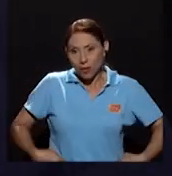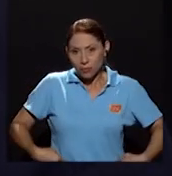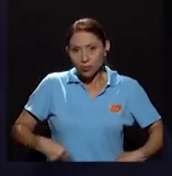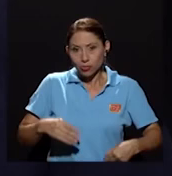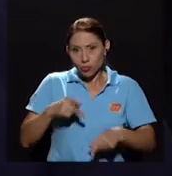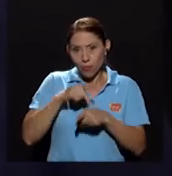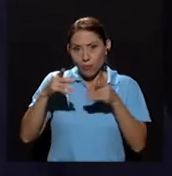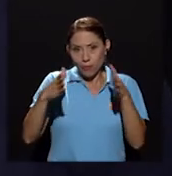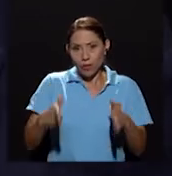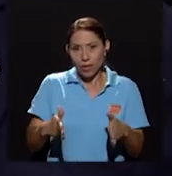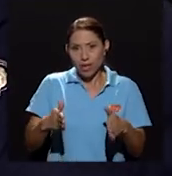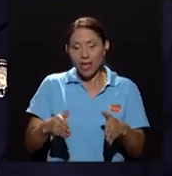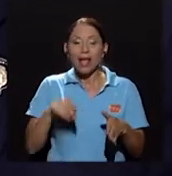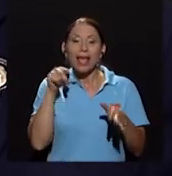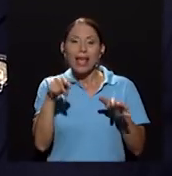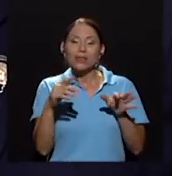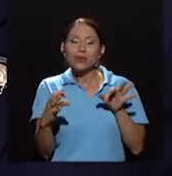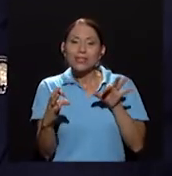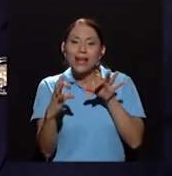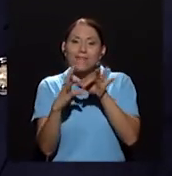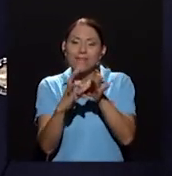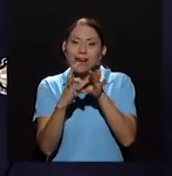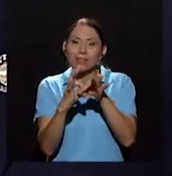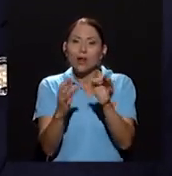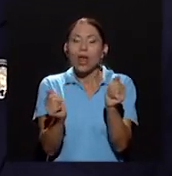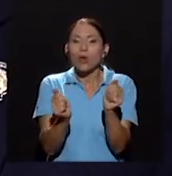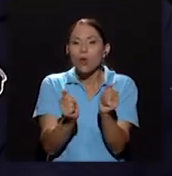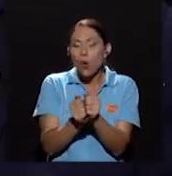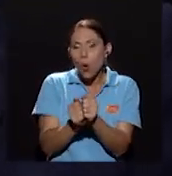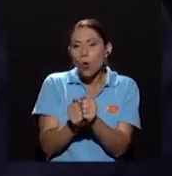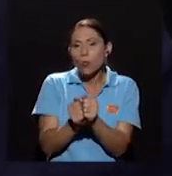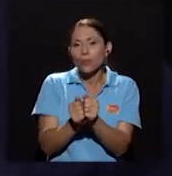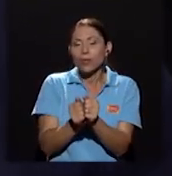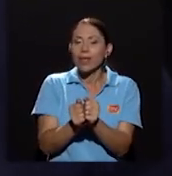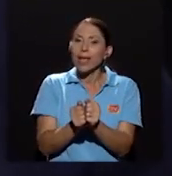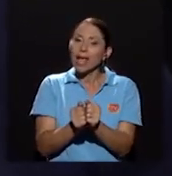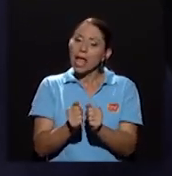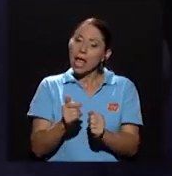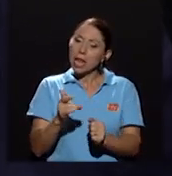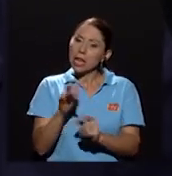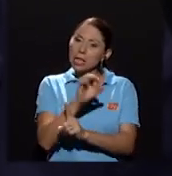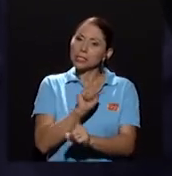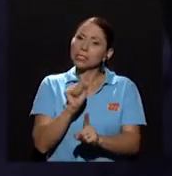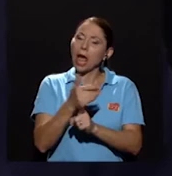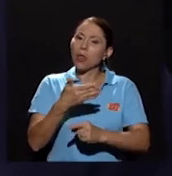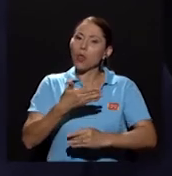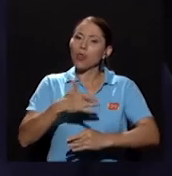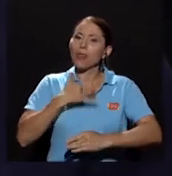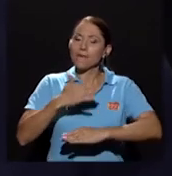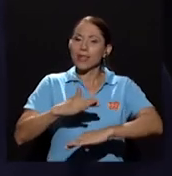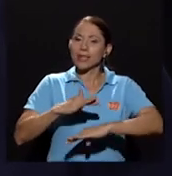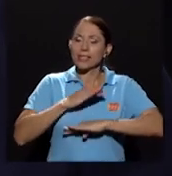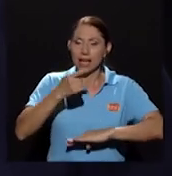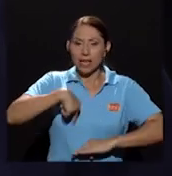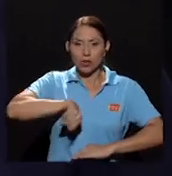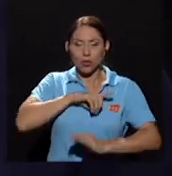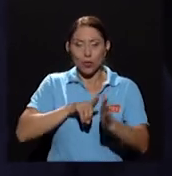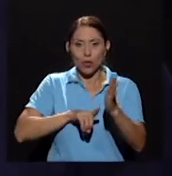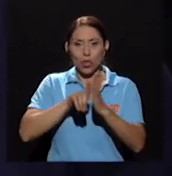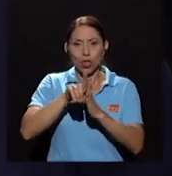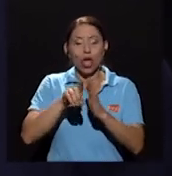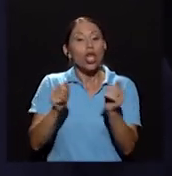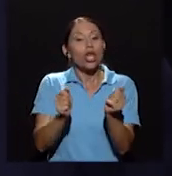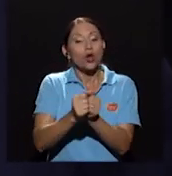relacionado con el estado o el pequeño estado de bienestar que hemos desarrollado y las cargas sociales para sustentarlo